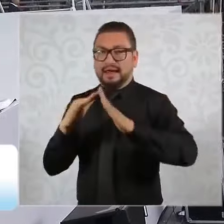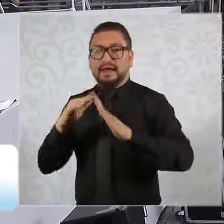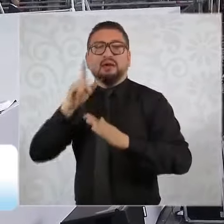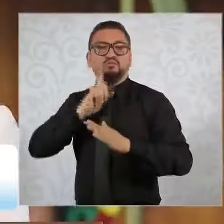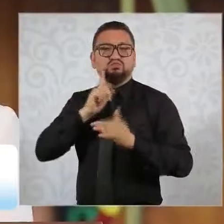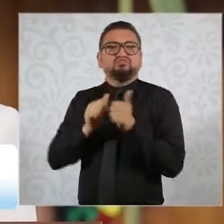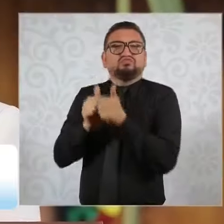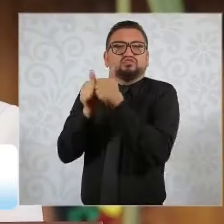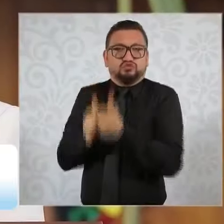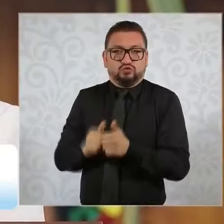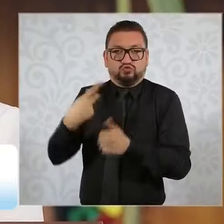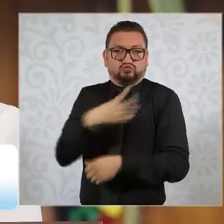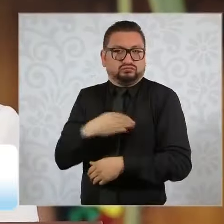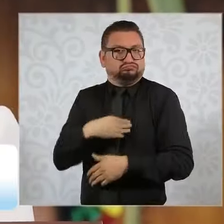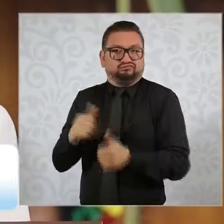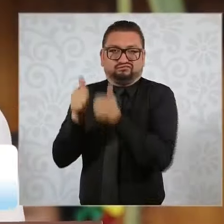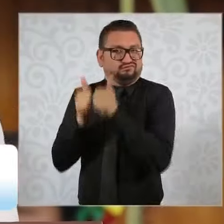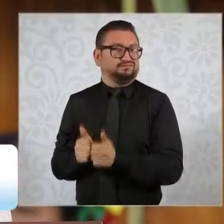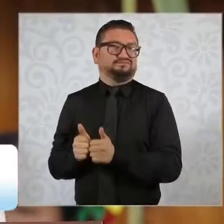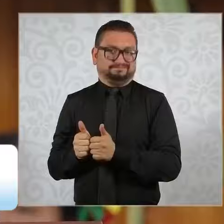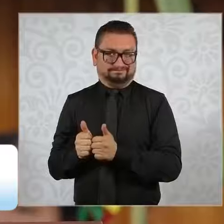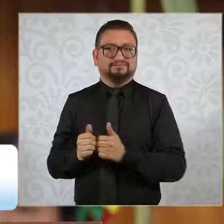las mujeres y sus hijos.